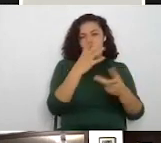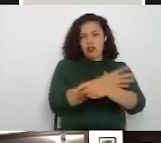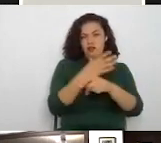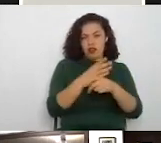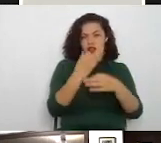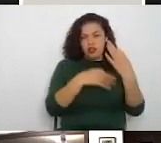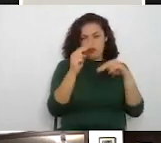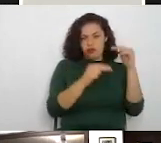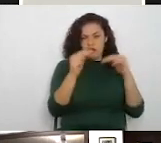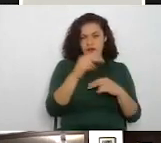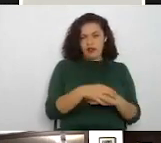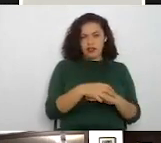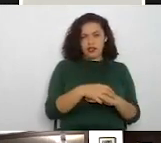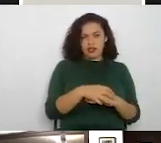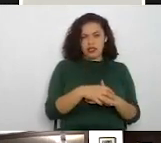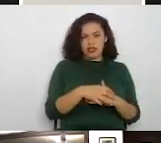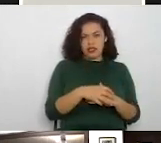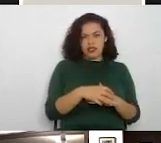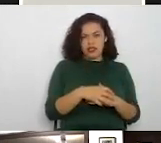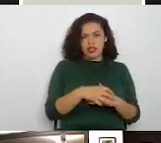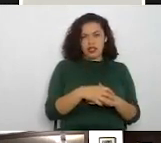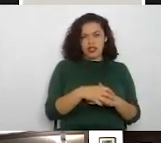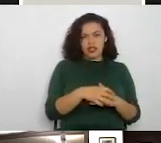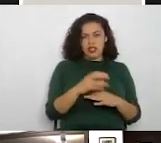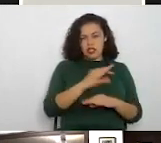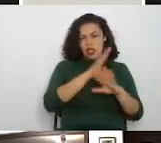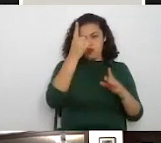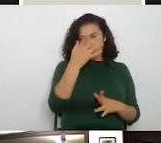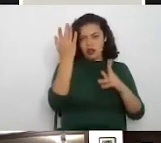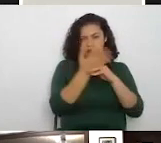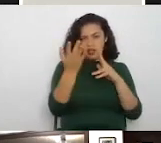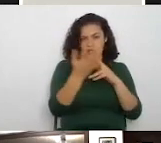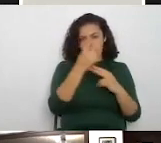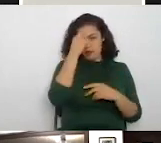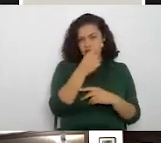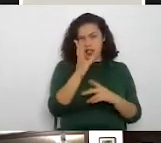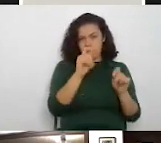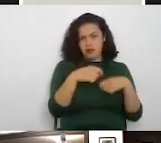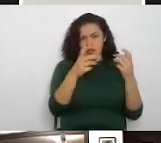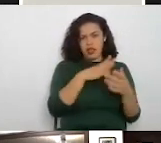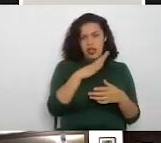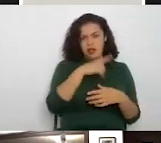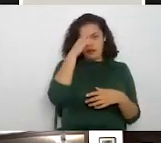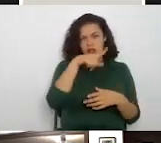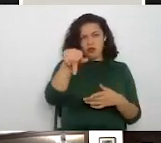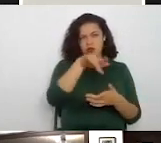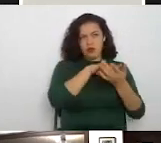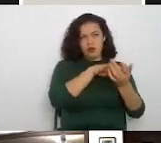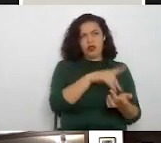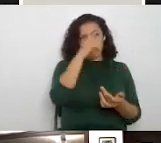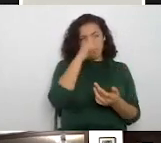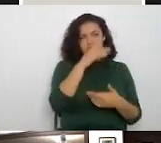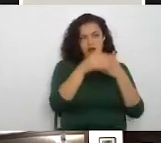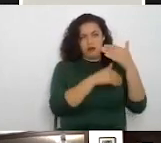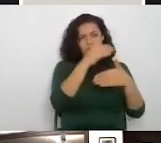los niveles o bien de al menos una parte que corresponda para que se apoyen en esos procedimientos que